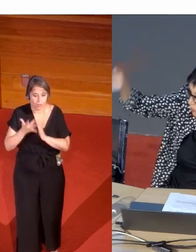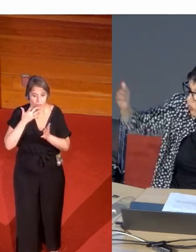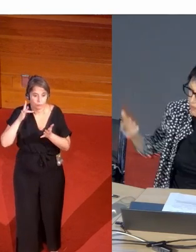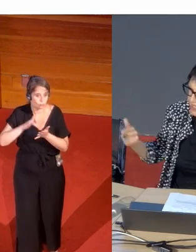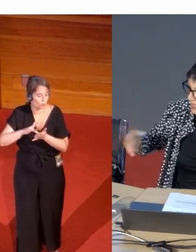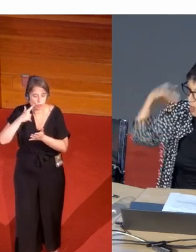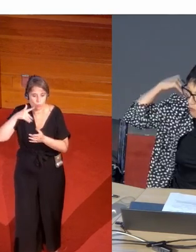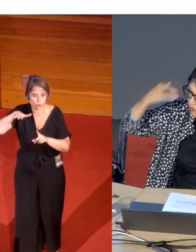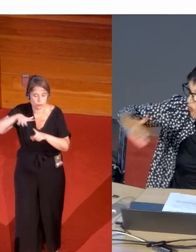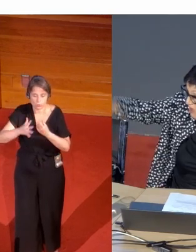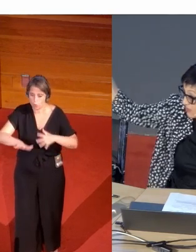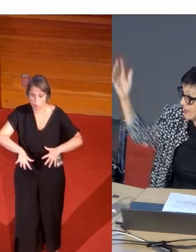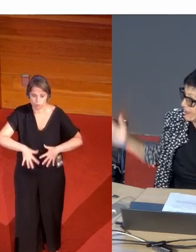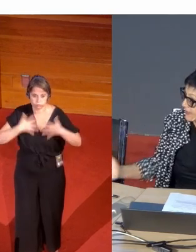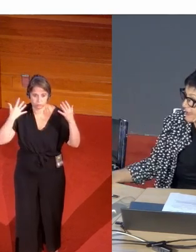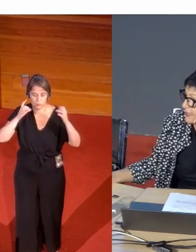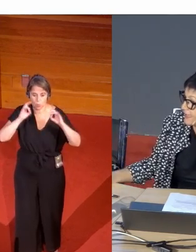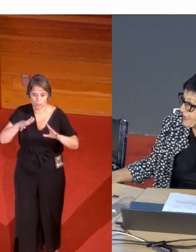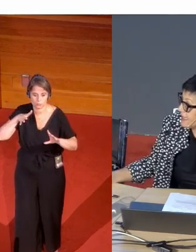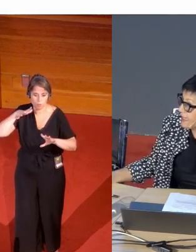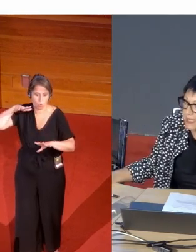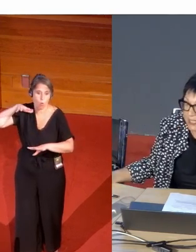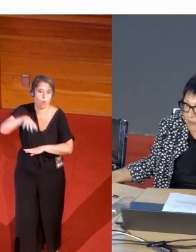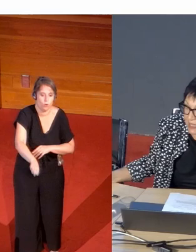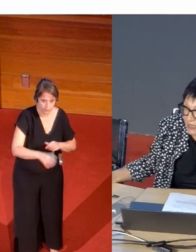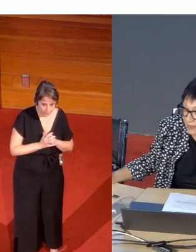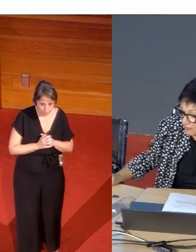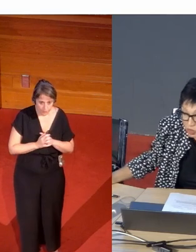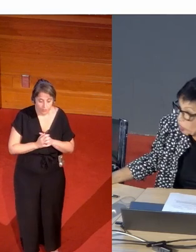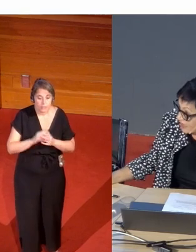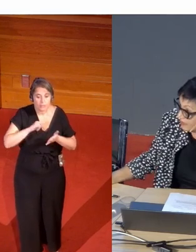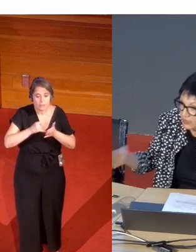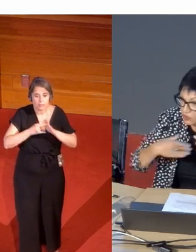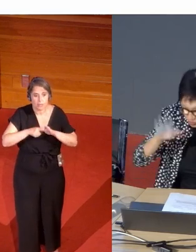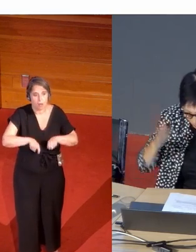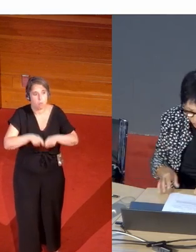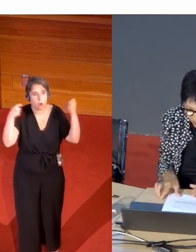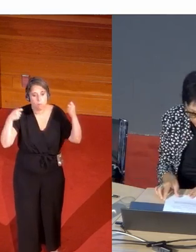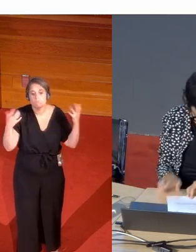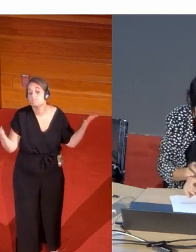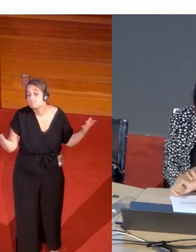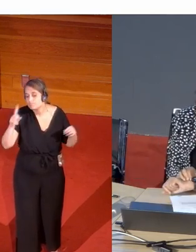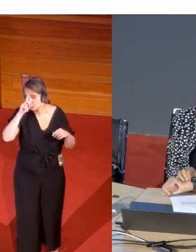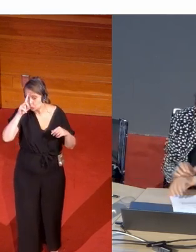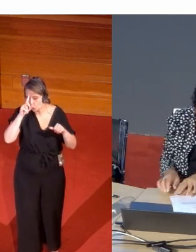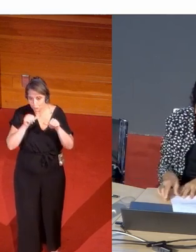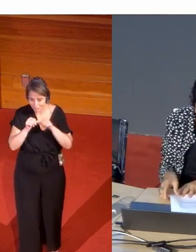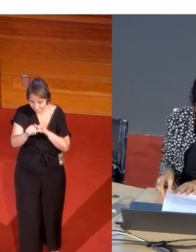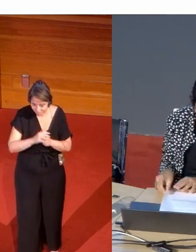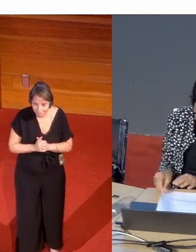Orleans o en viescas bu y se desparrame No lo sé es yo eso es una cosa que